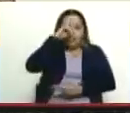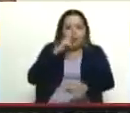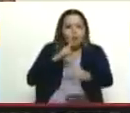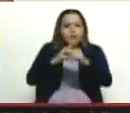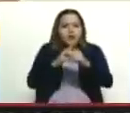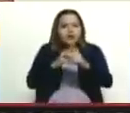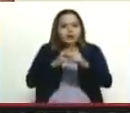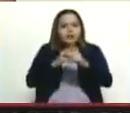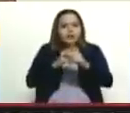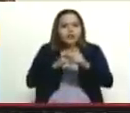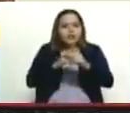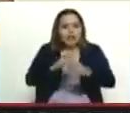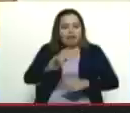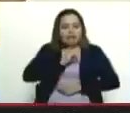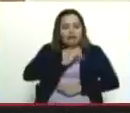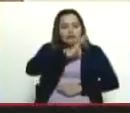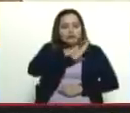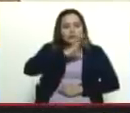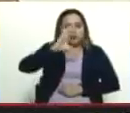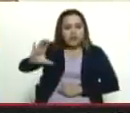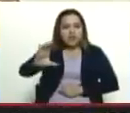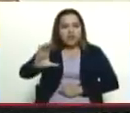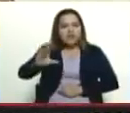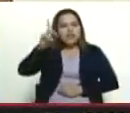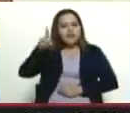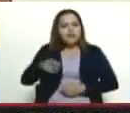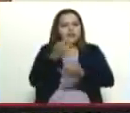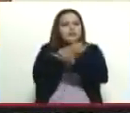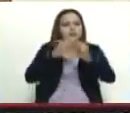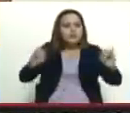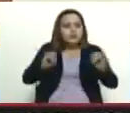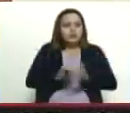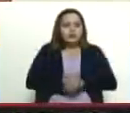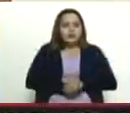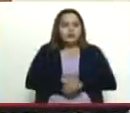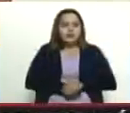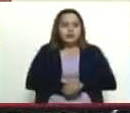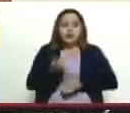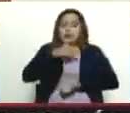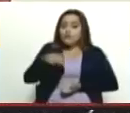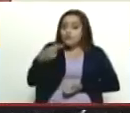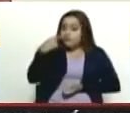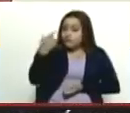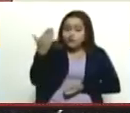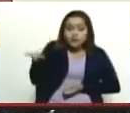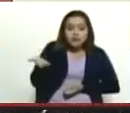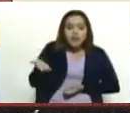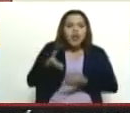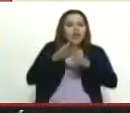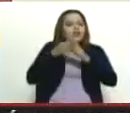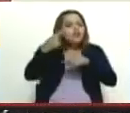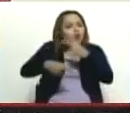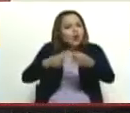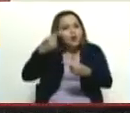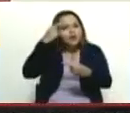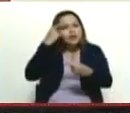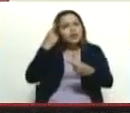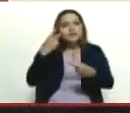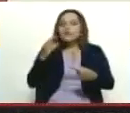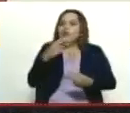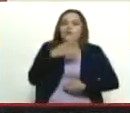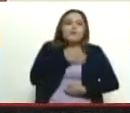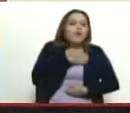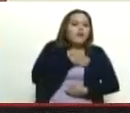su dignidad, de su soberanía y de su independencia. Por eso nosotros, mira, decimos todos los días, no han